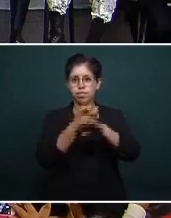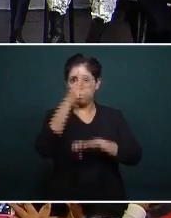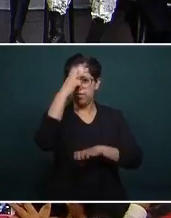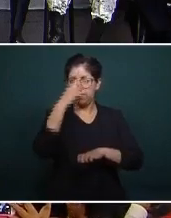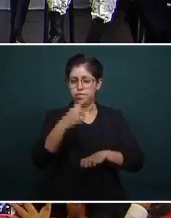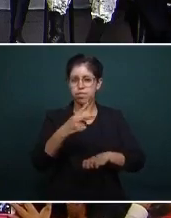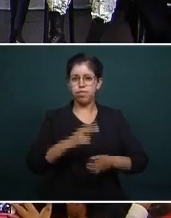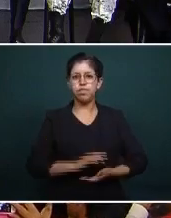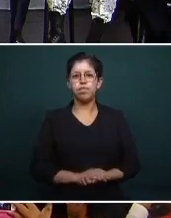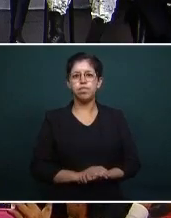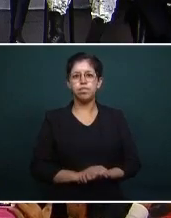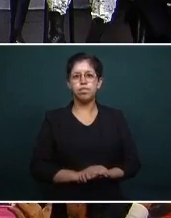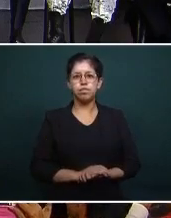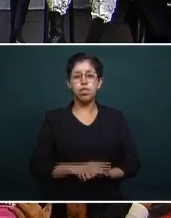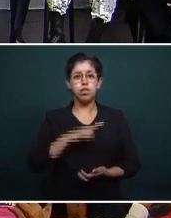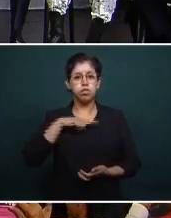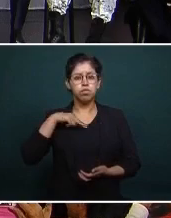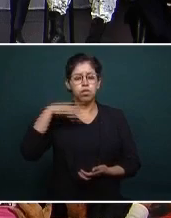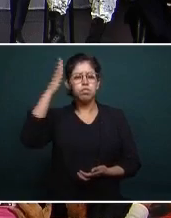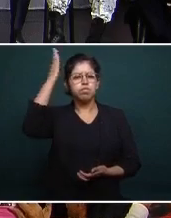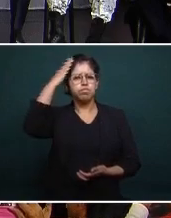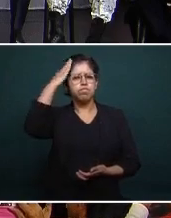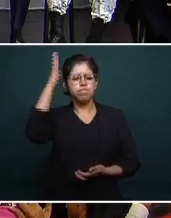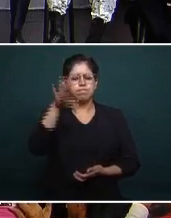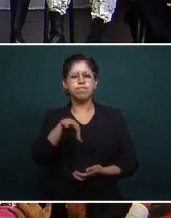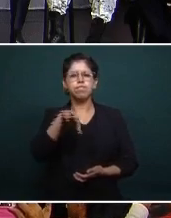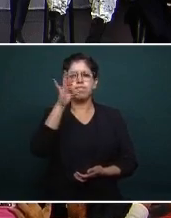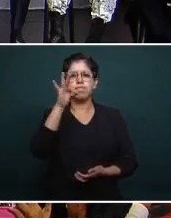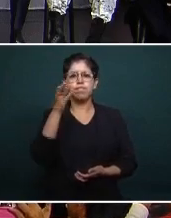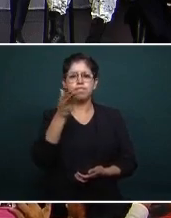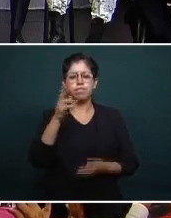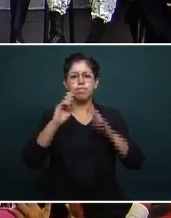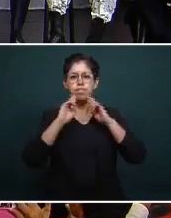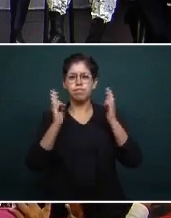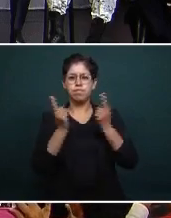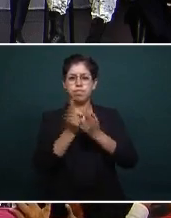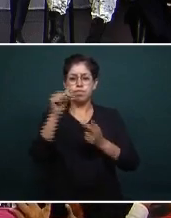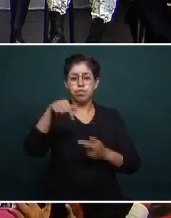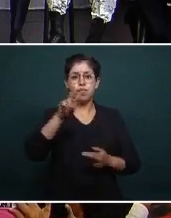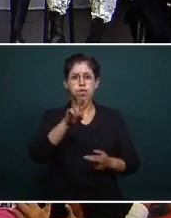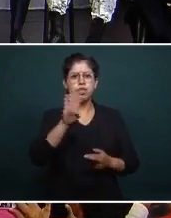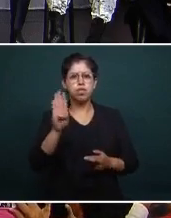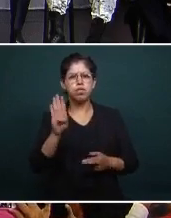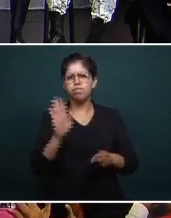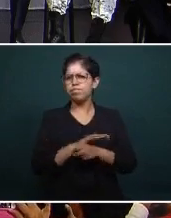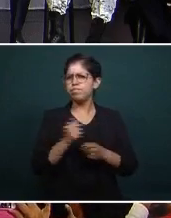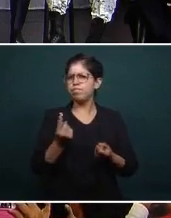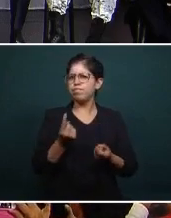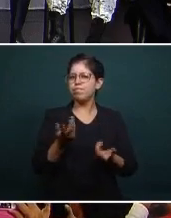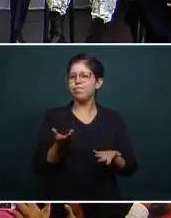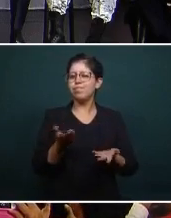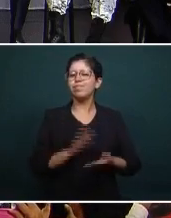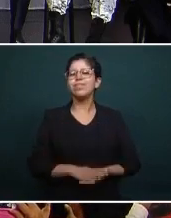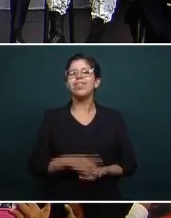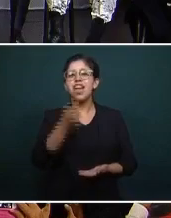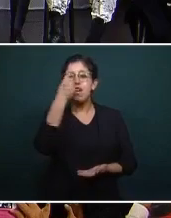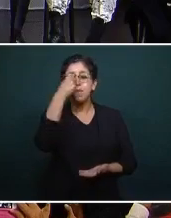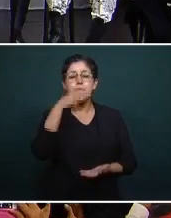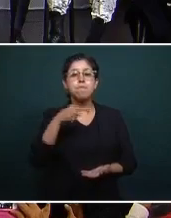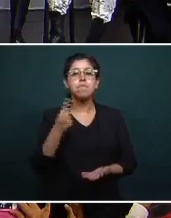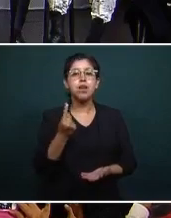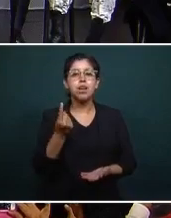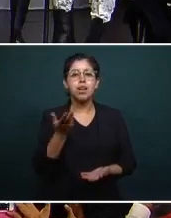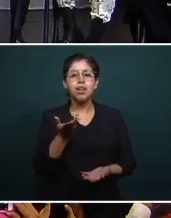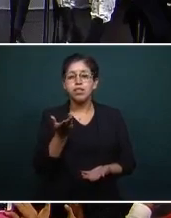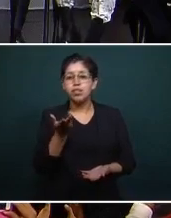Se decidió hacer esta reunión en Valle de Bravo para